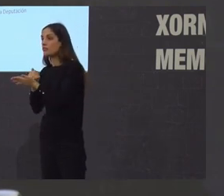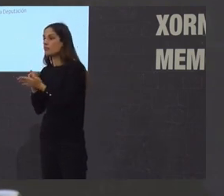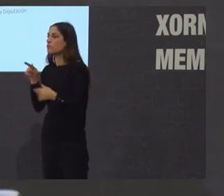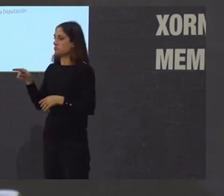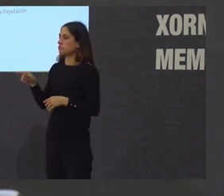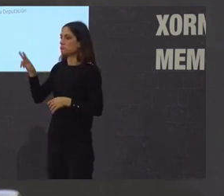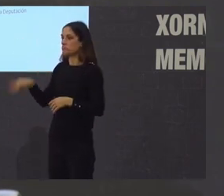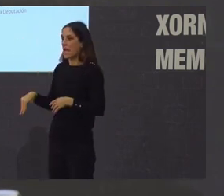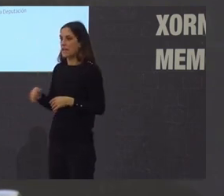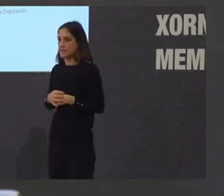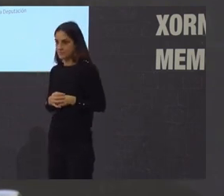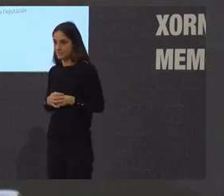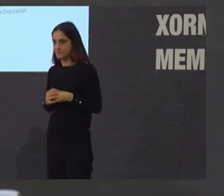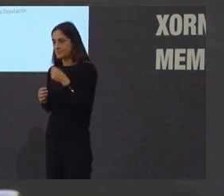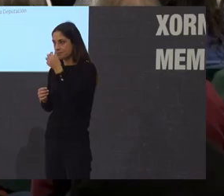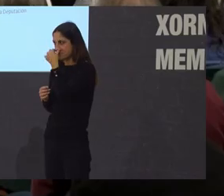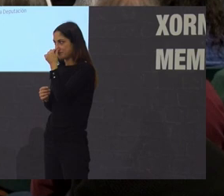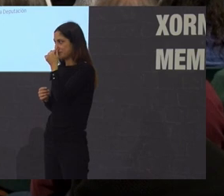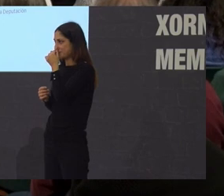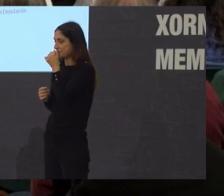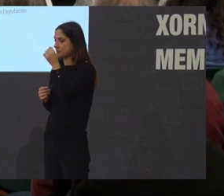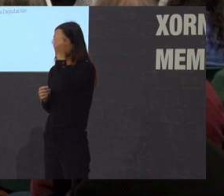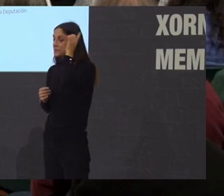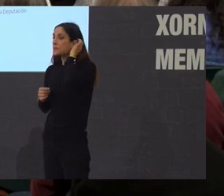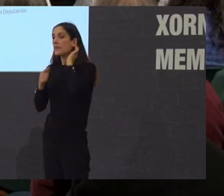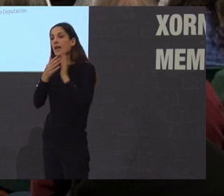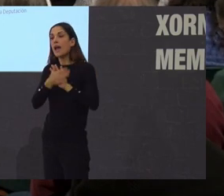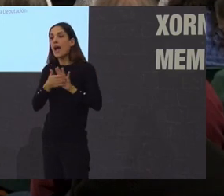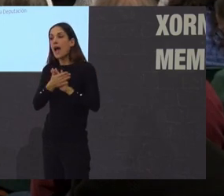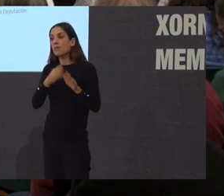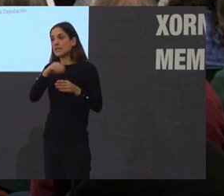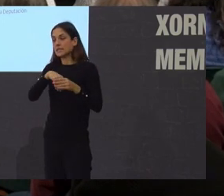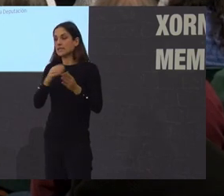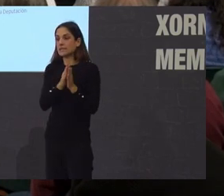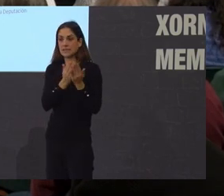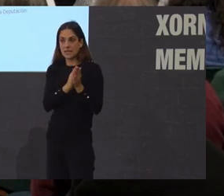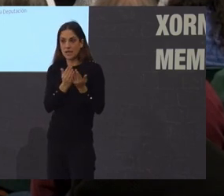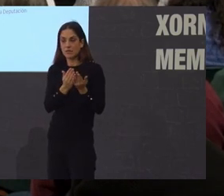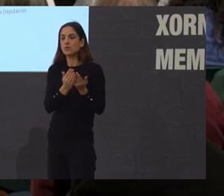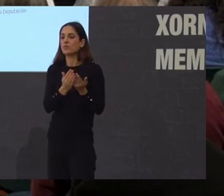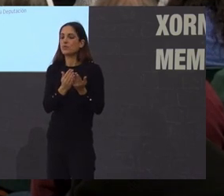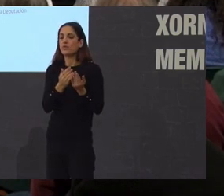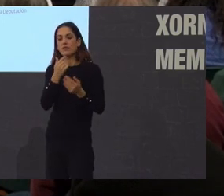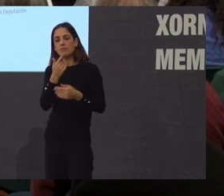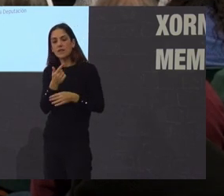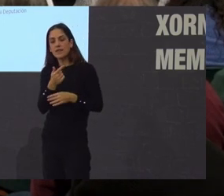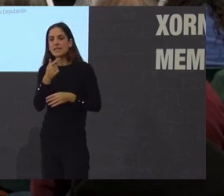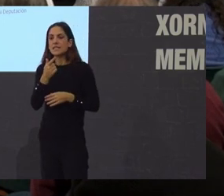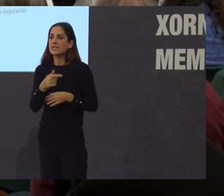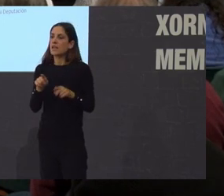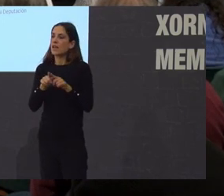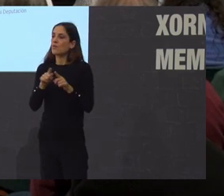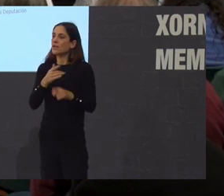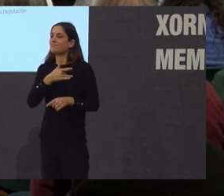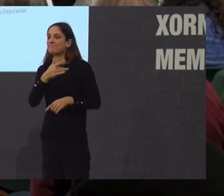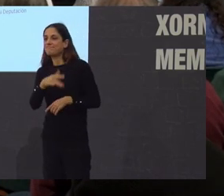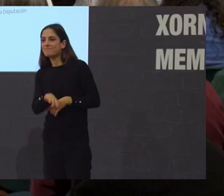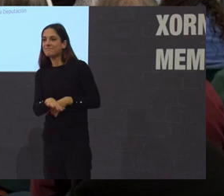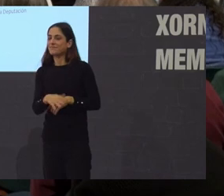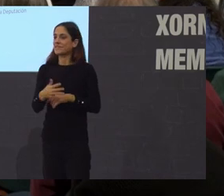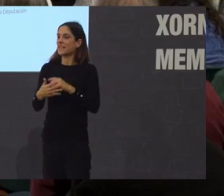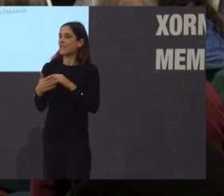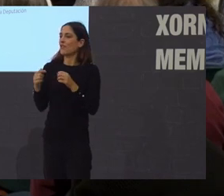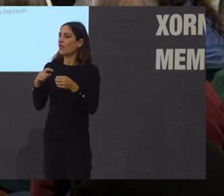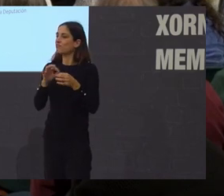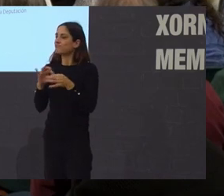mérito vale bastante más. Sí, falabas en el libro de que bueno, a filantropía e a caridade e